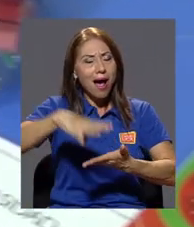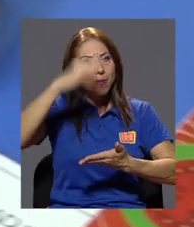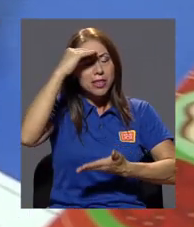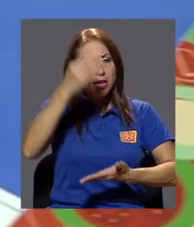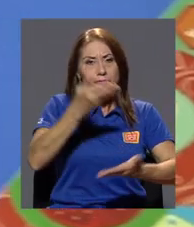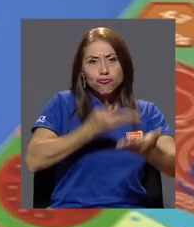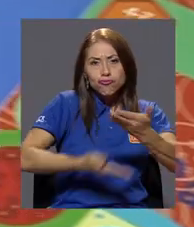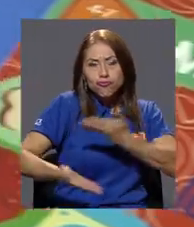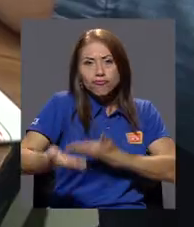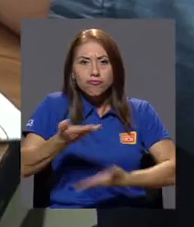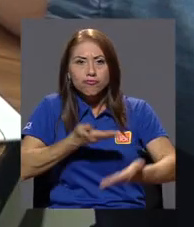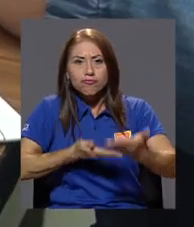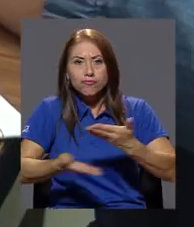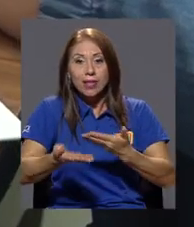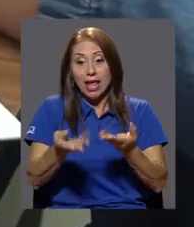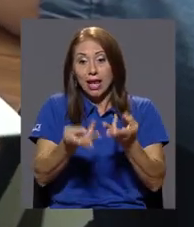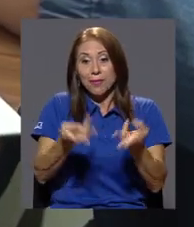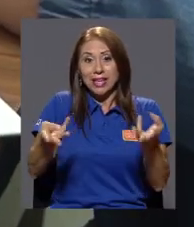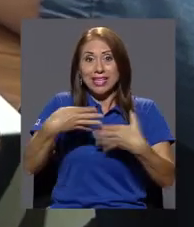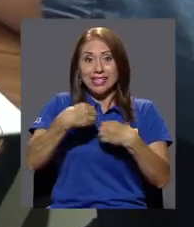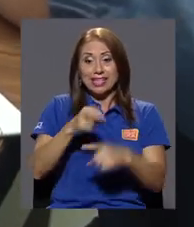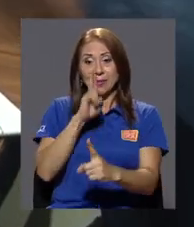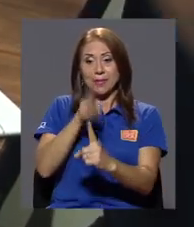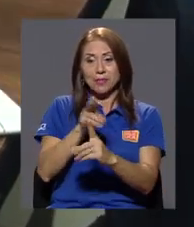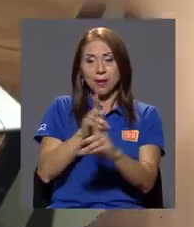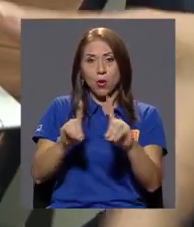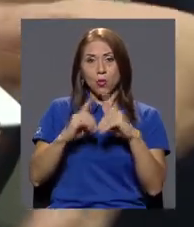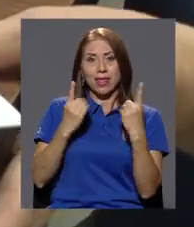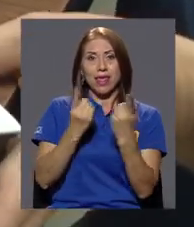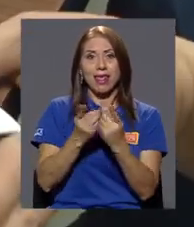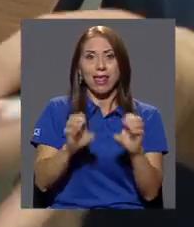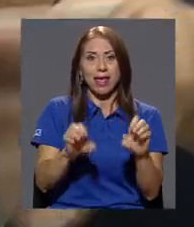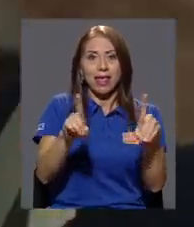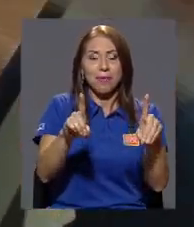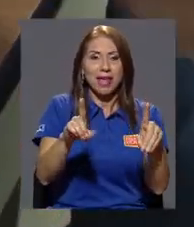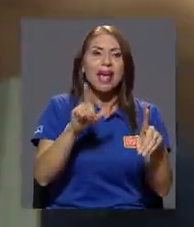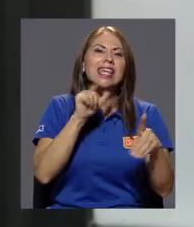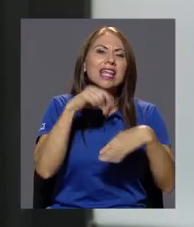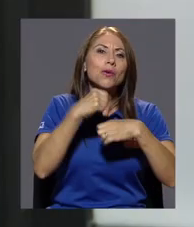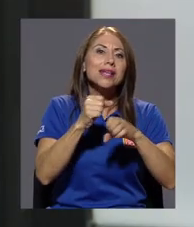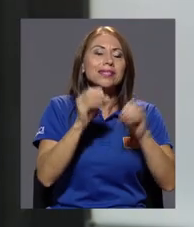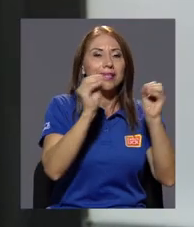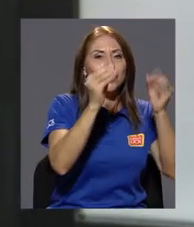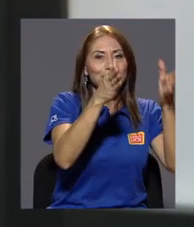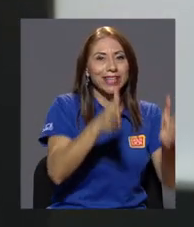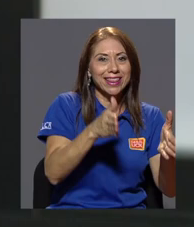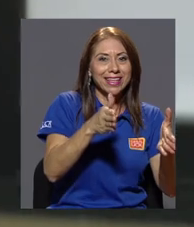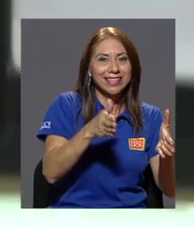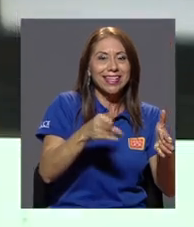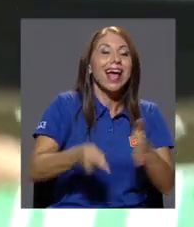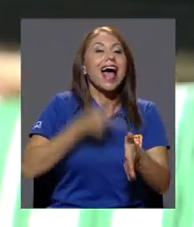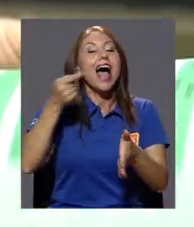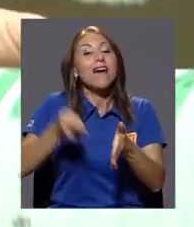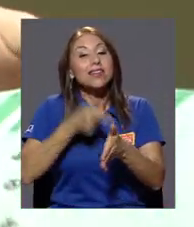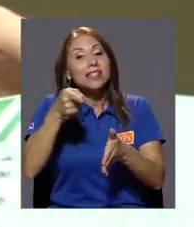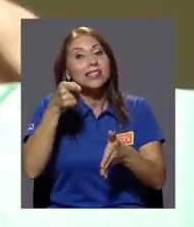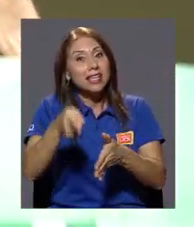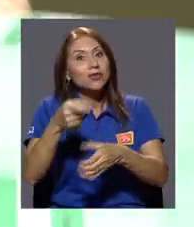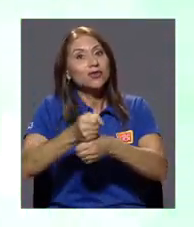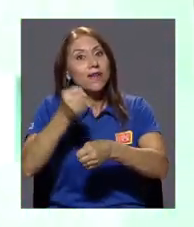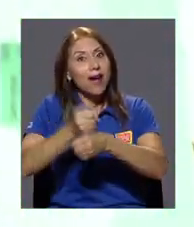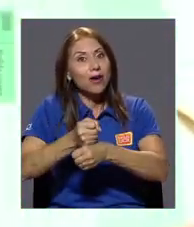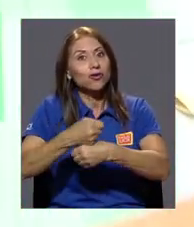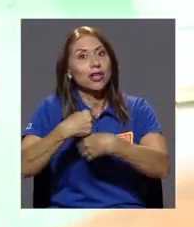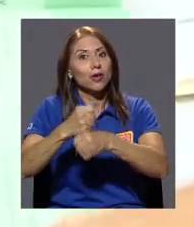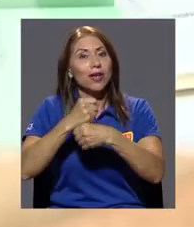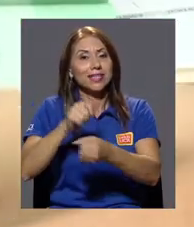aprender. El material es elaborado en la misma unidad académica por docentes y, en algunos casos, se consideran trabajos realizados